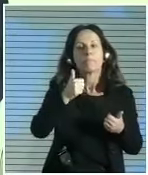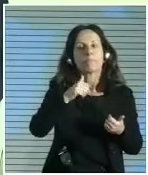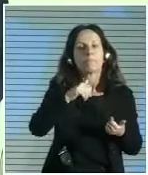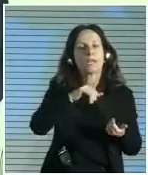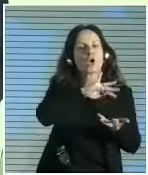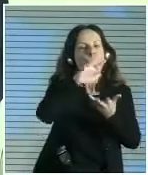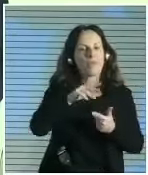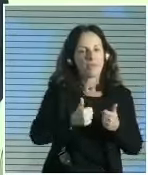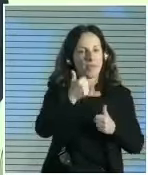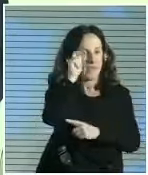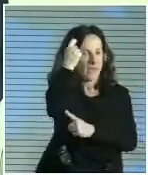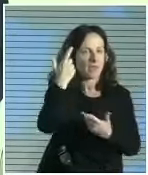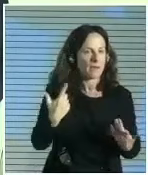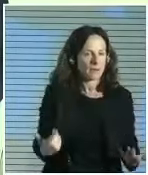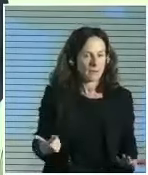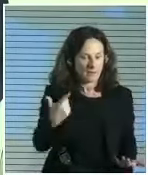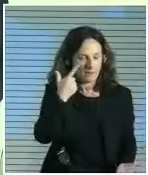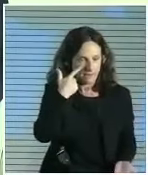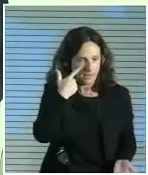encuentran resultados a corto, pequeñas